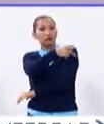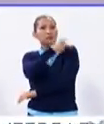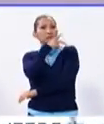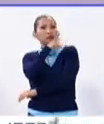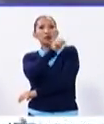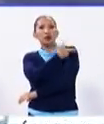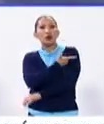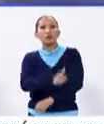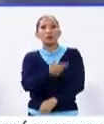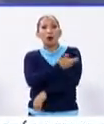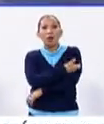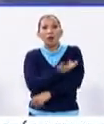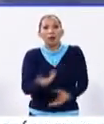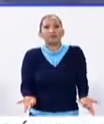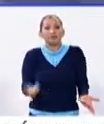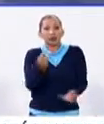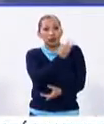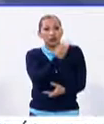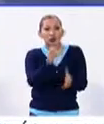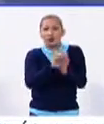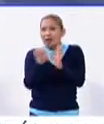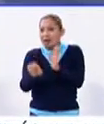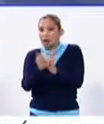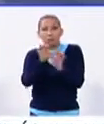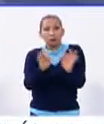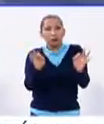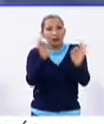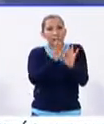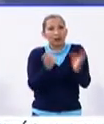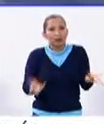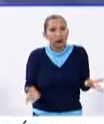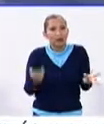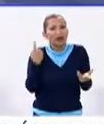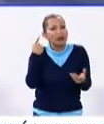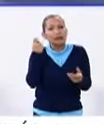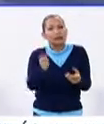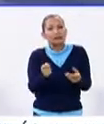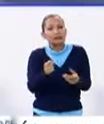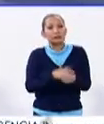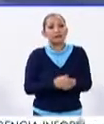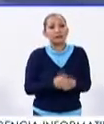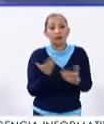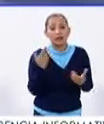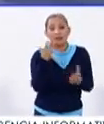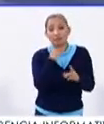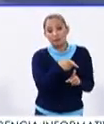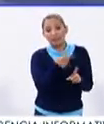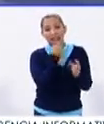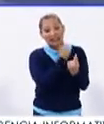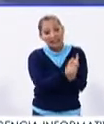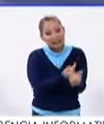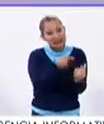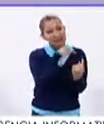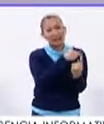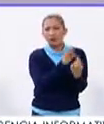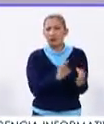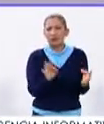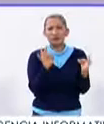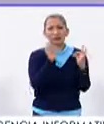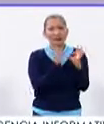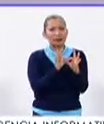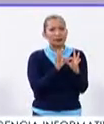eran antivacunas, ¿no? Esos dos ejemplos emblemáticos. ¿Qué quiero decir con esto? La parte de la infancia es